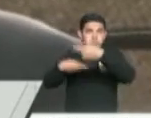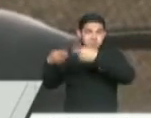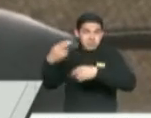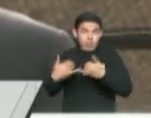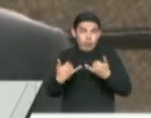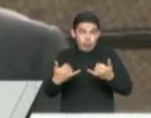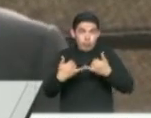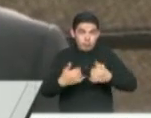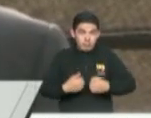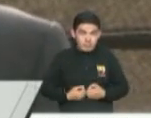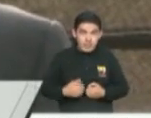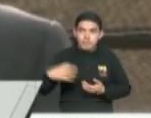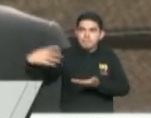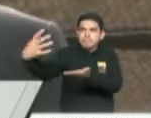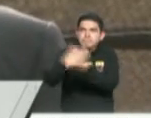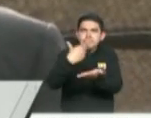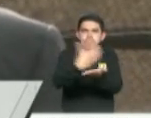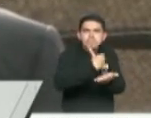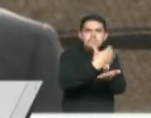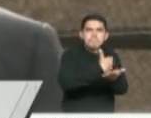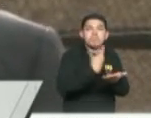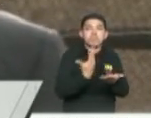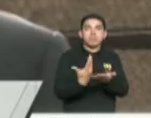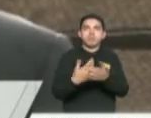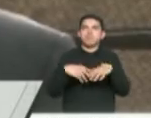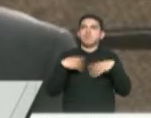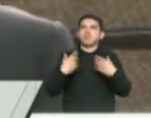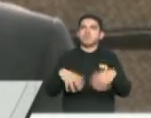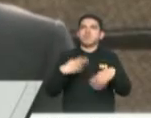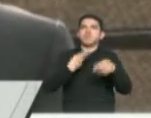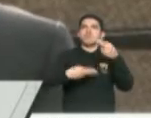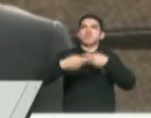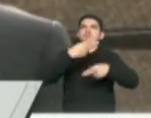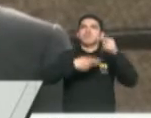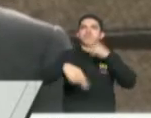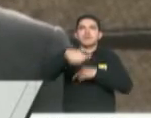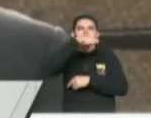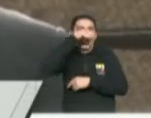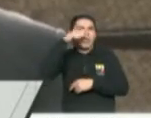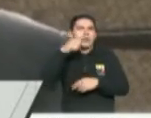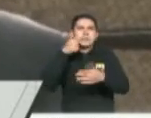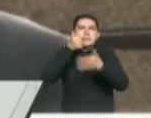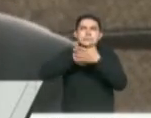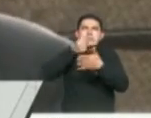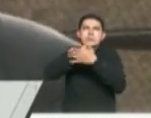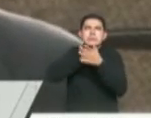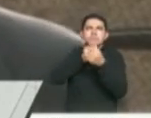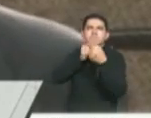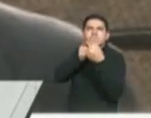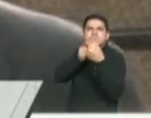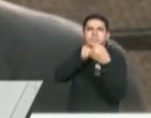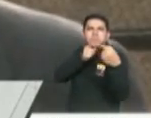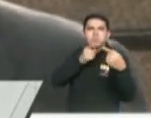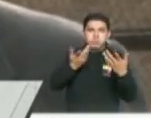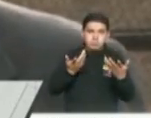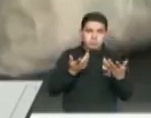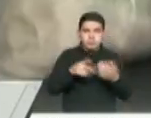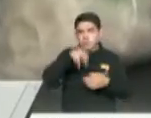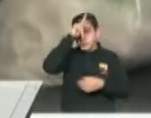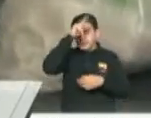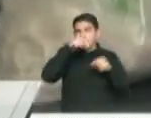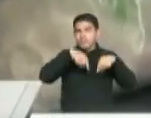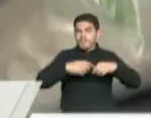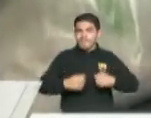deslizando y da cuenta del poder inmenso del narcotráfico con el que tenemos que luchar en el mundo y en nuestro caso en el perú